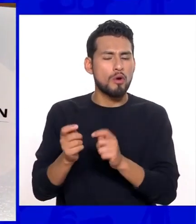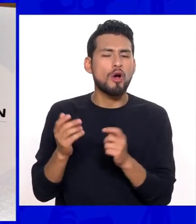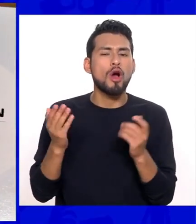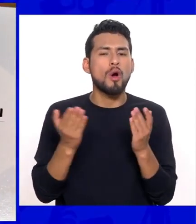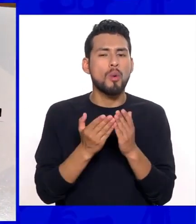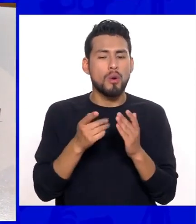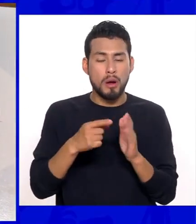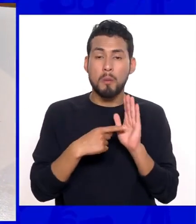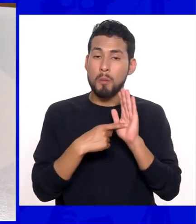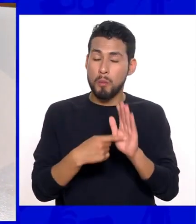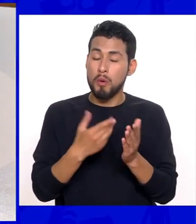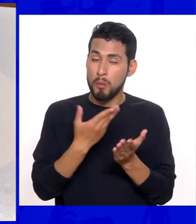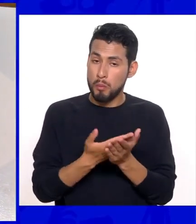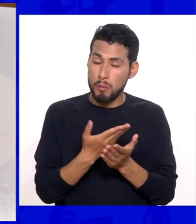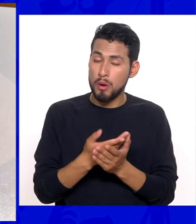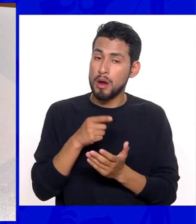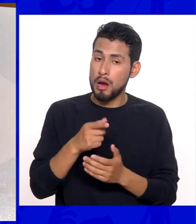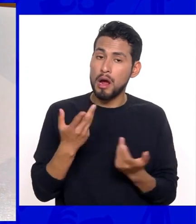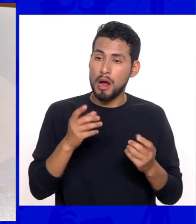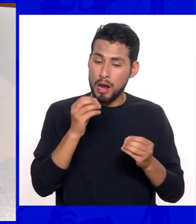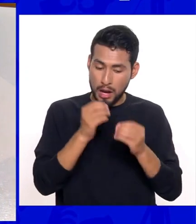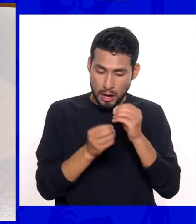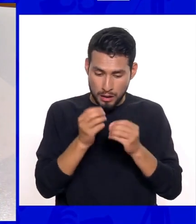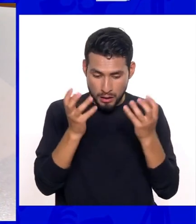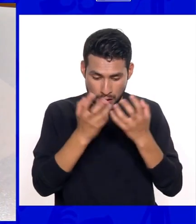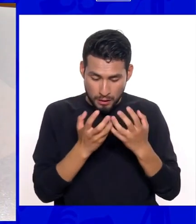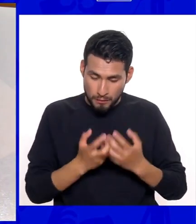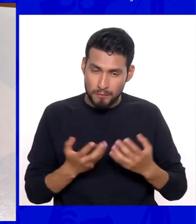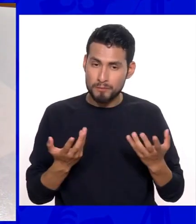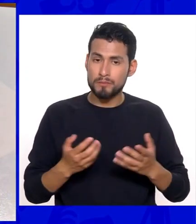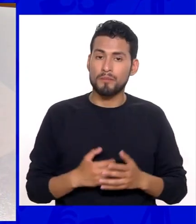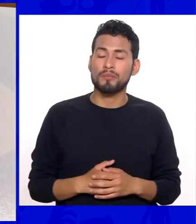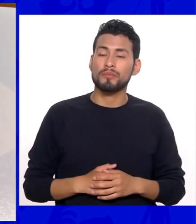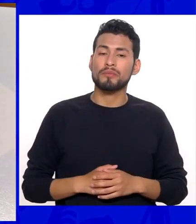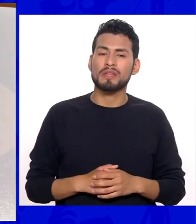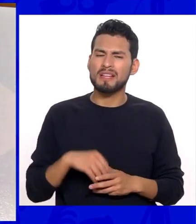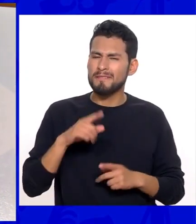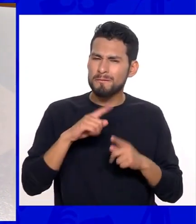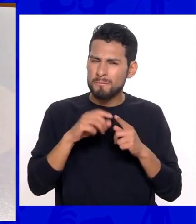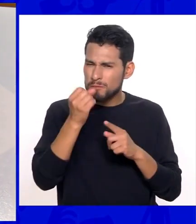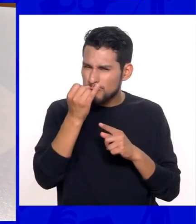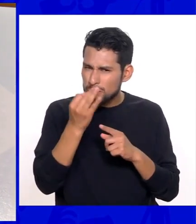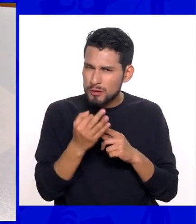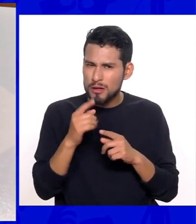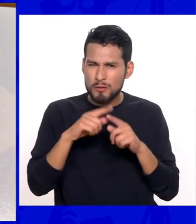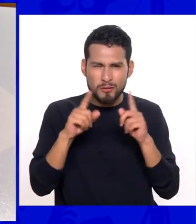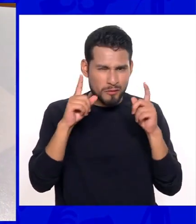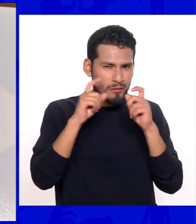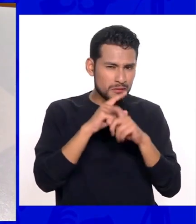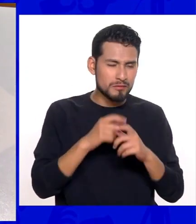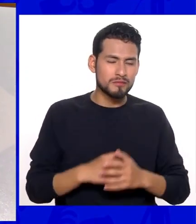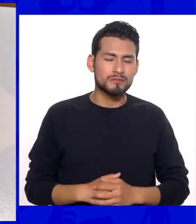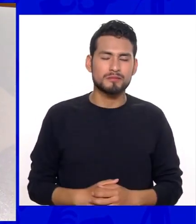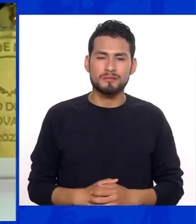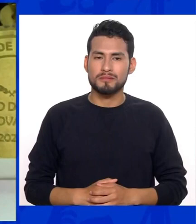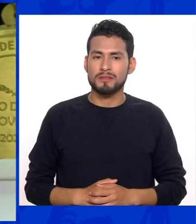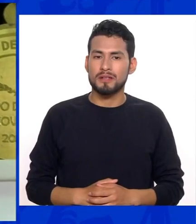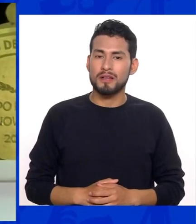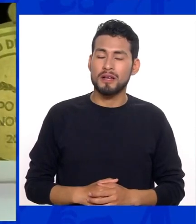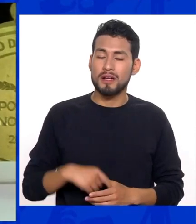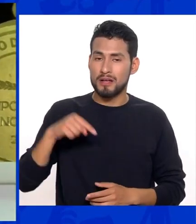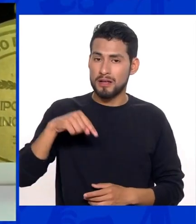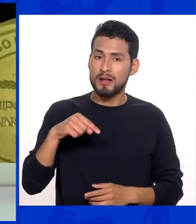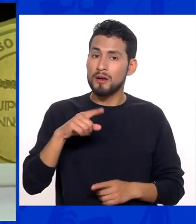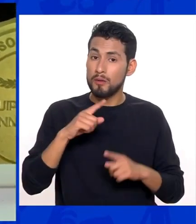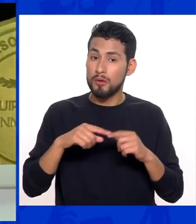que demuestran, ¿no?, que han hecho adaptaciones ante ciertas dificultades. Aquí